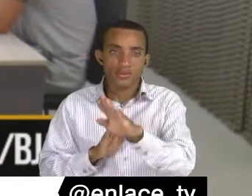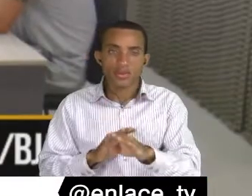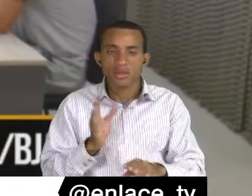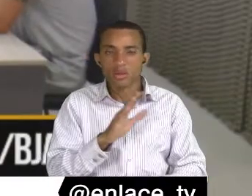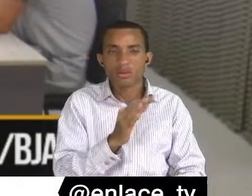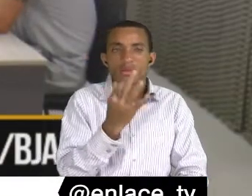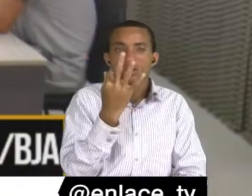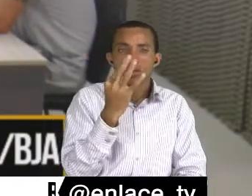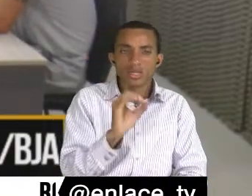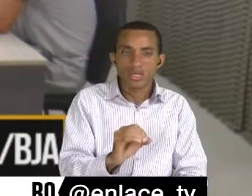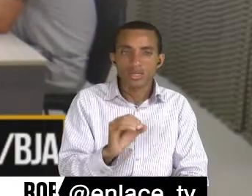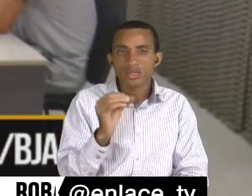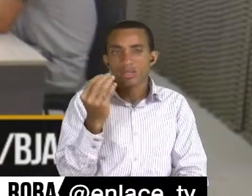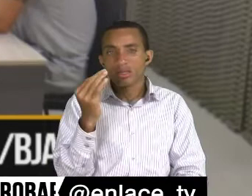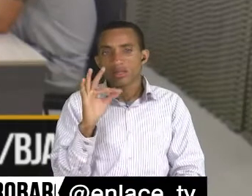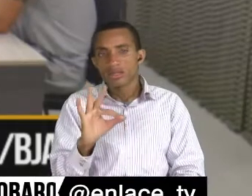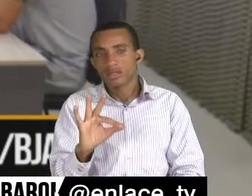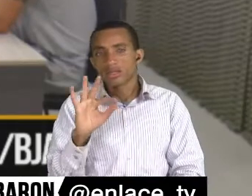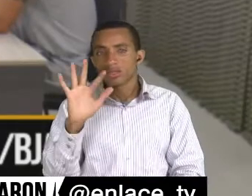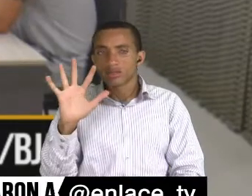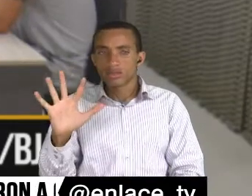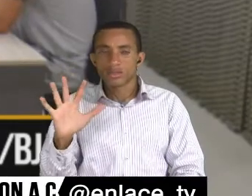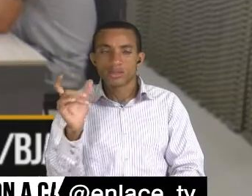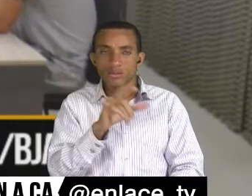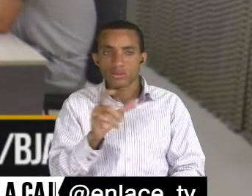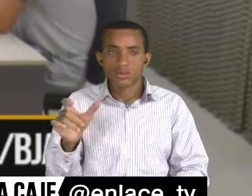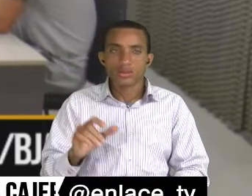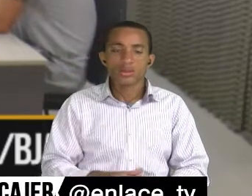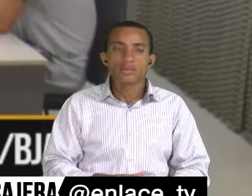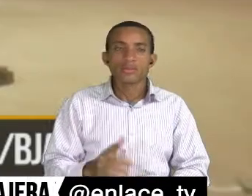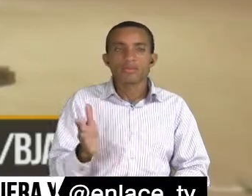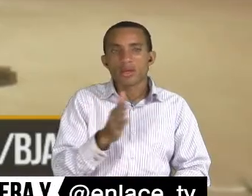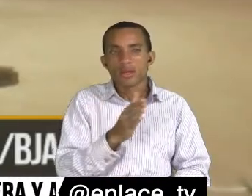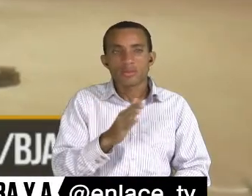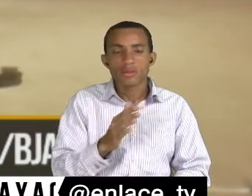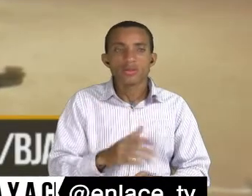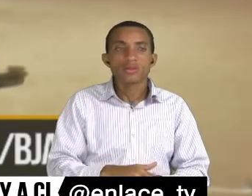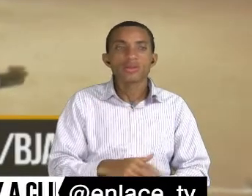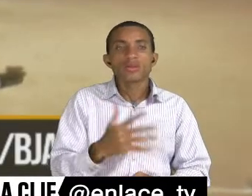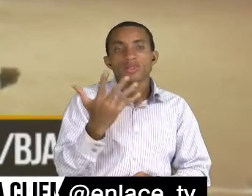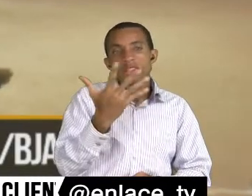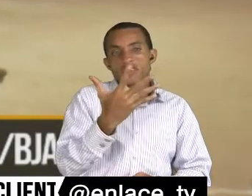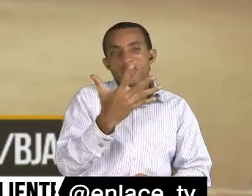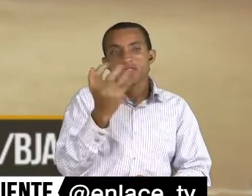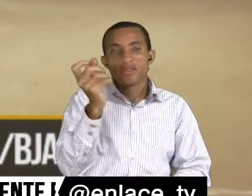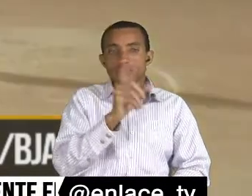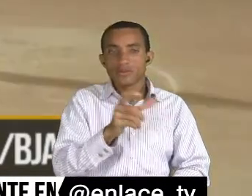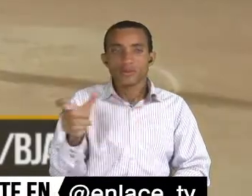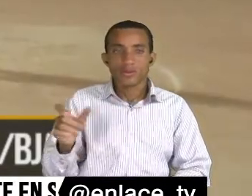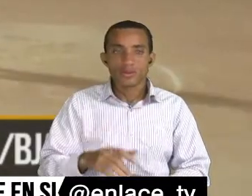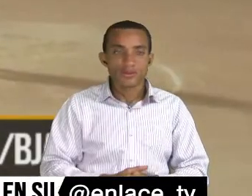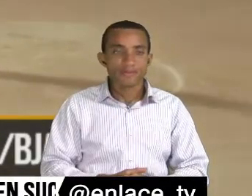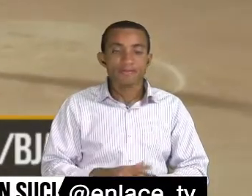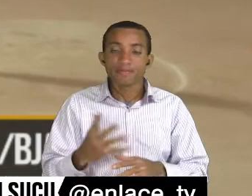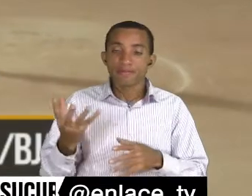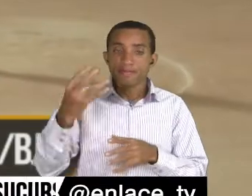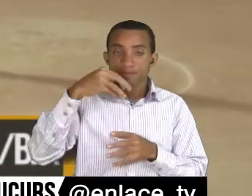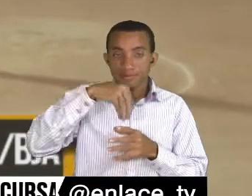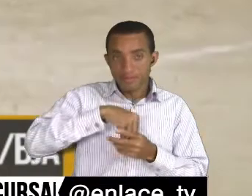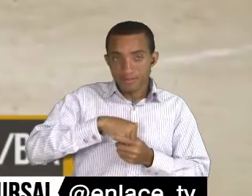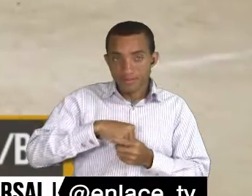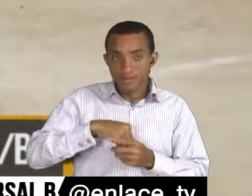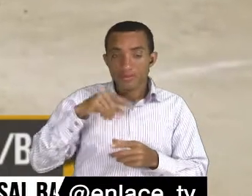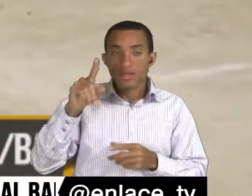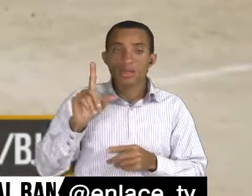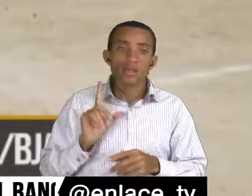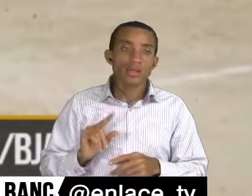por 12 estamos hablando de casi 500 personas solamente en ese evento. A nivel interno se realizará el Festival de Escuelas Deportivas del